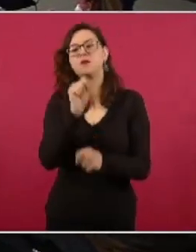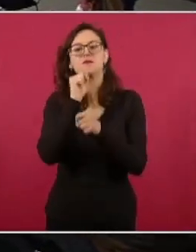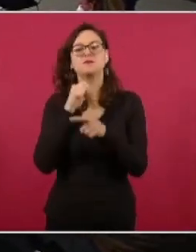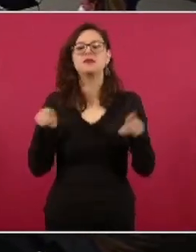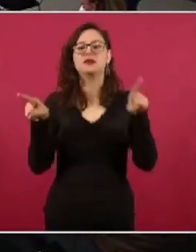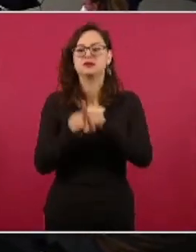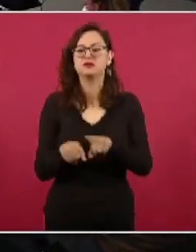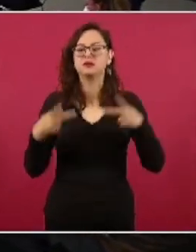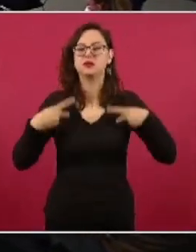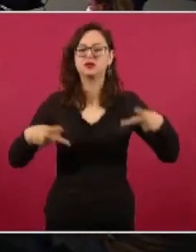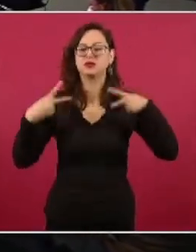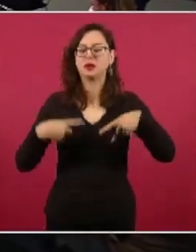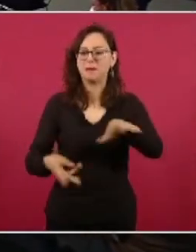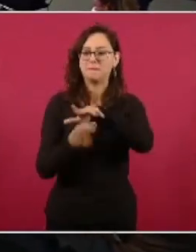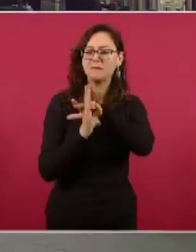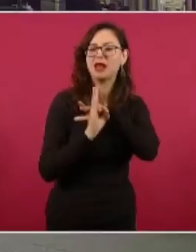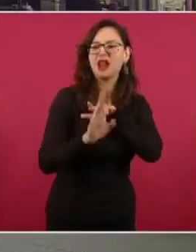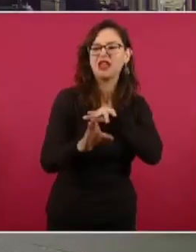eran asesinados